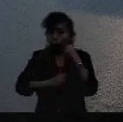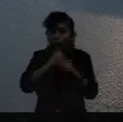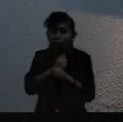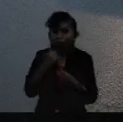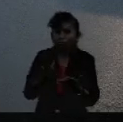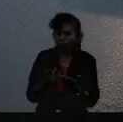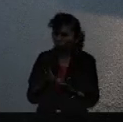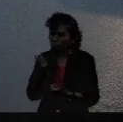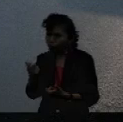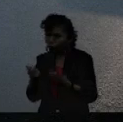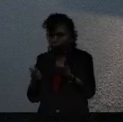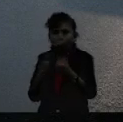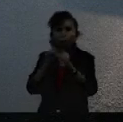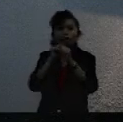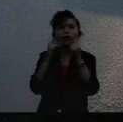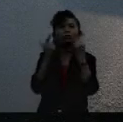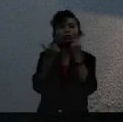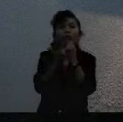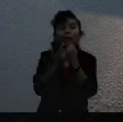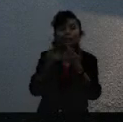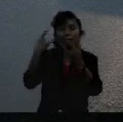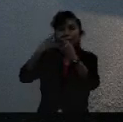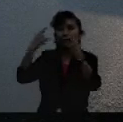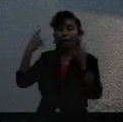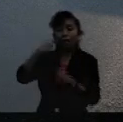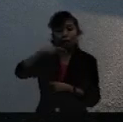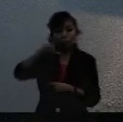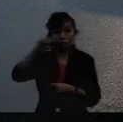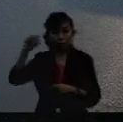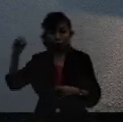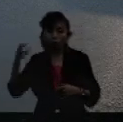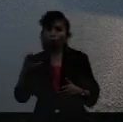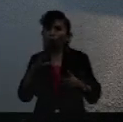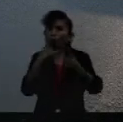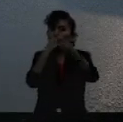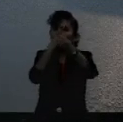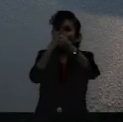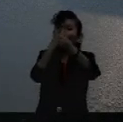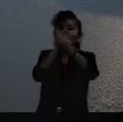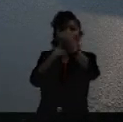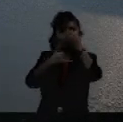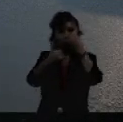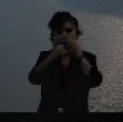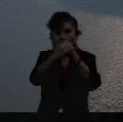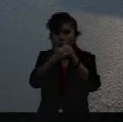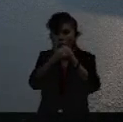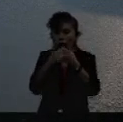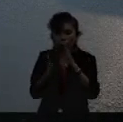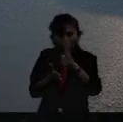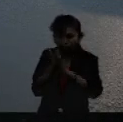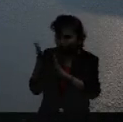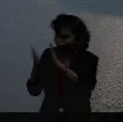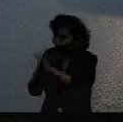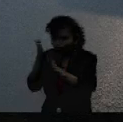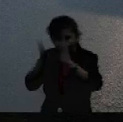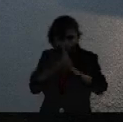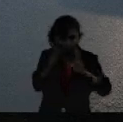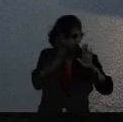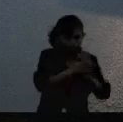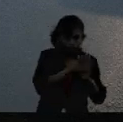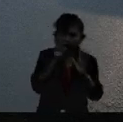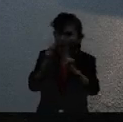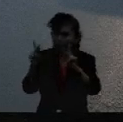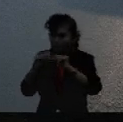inversión social en la historia de Quintana ro llevamos adelante ante un proyecto de construcción de paz que atiende las causas de la